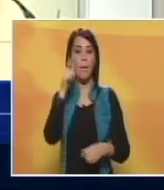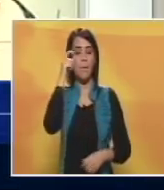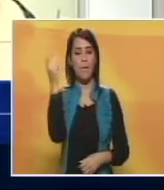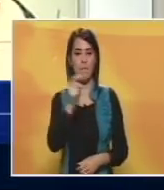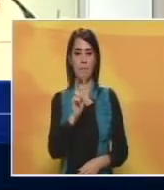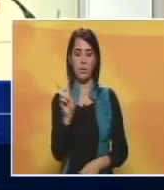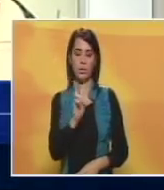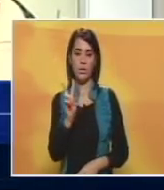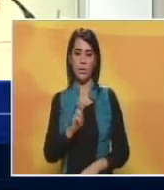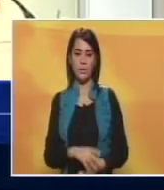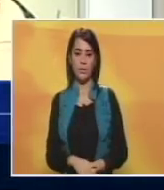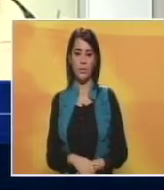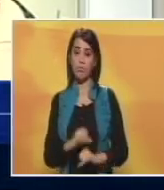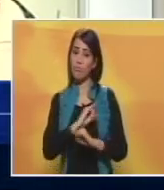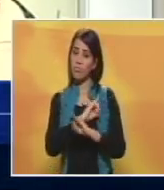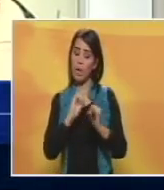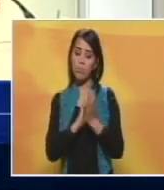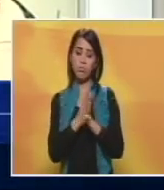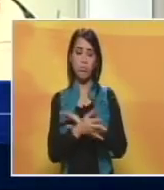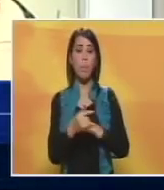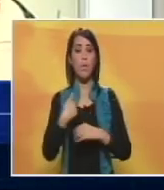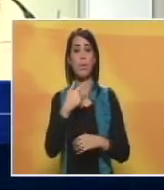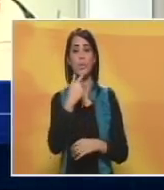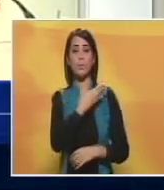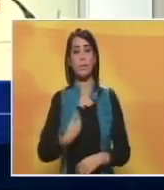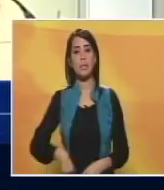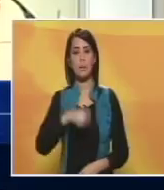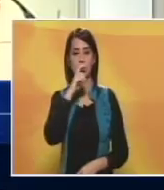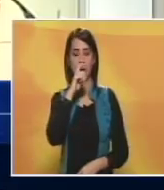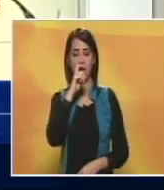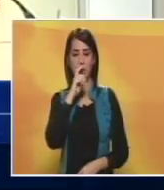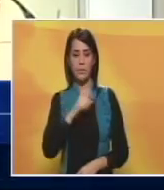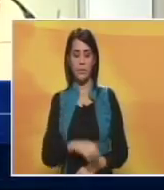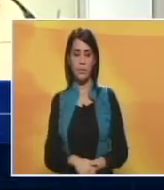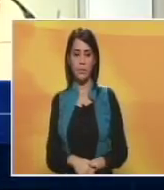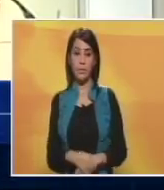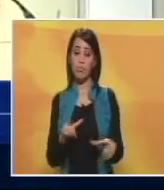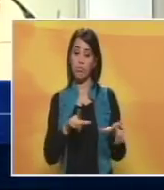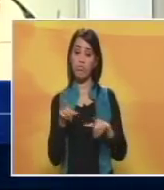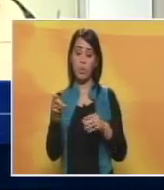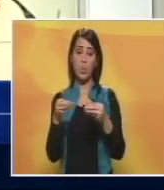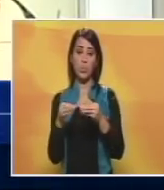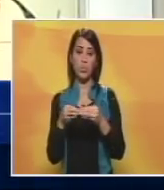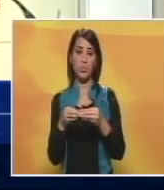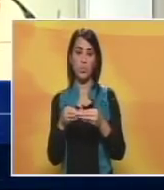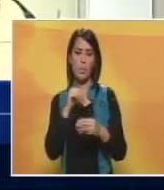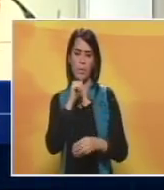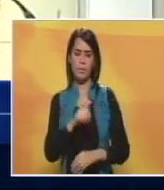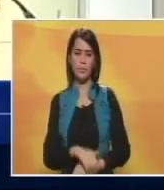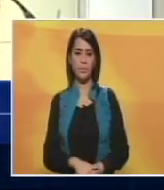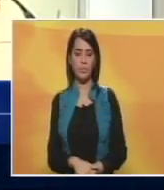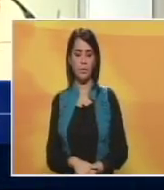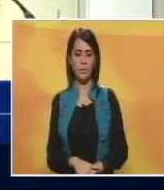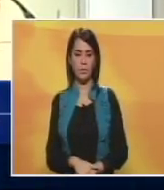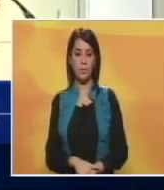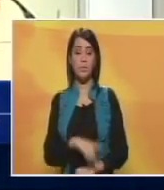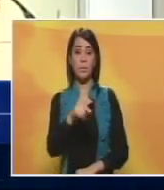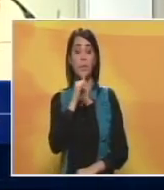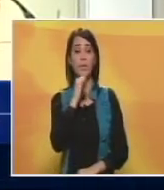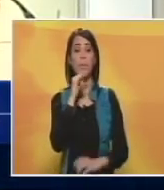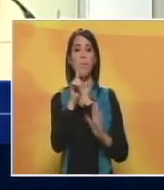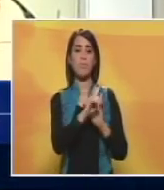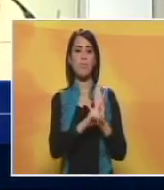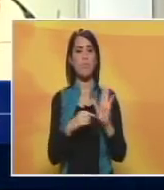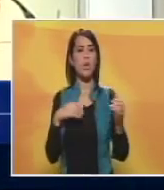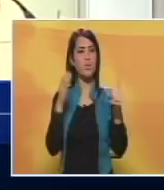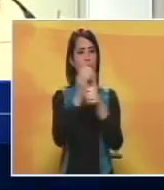venezolano. Así que no más mafia, como lo ha dicho el presidente de la República, que se preparen las mafias. Rodríguez reiteró que la medida logrará